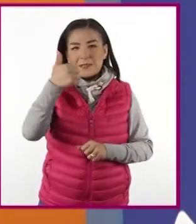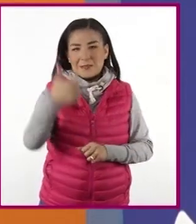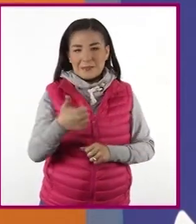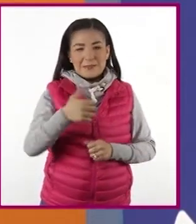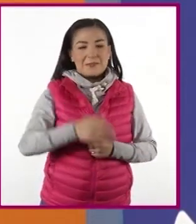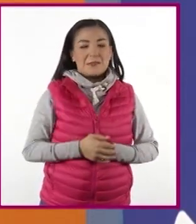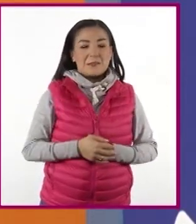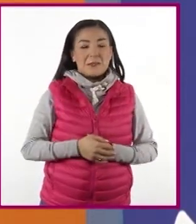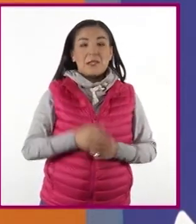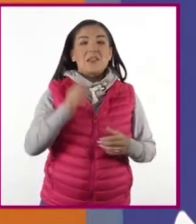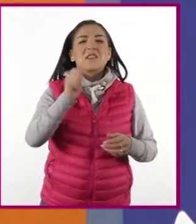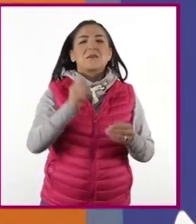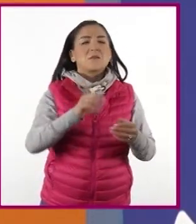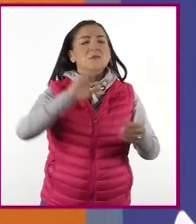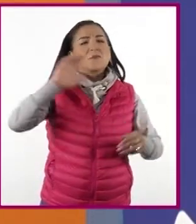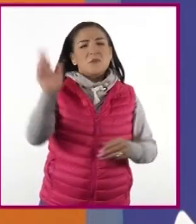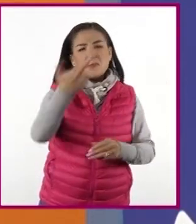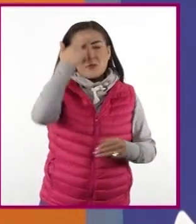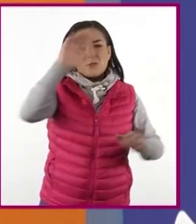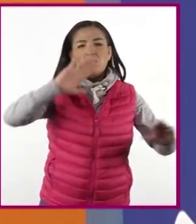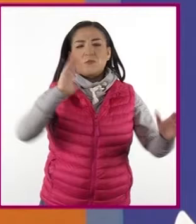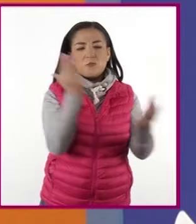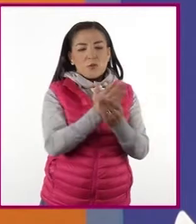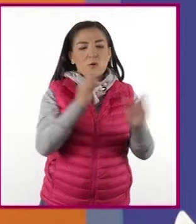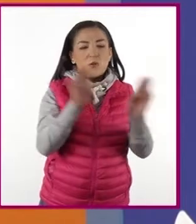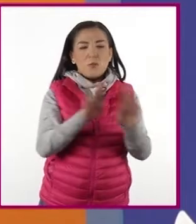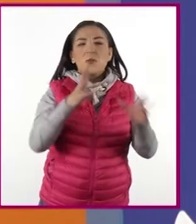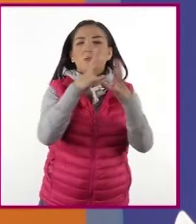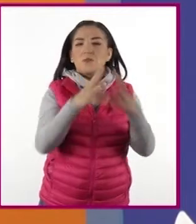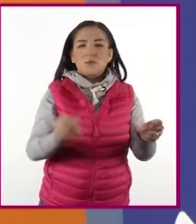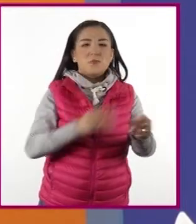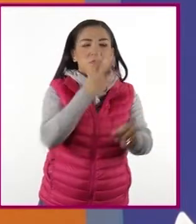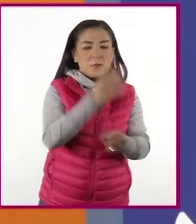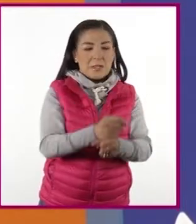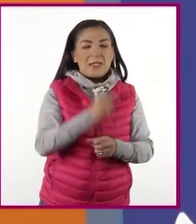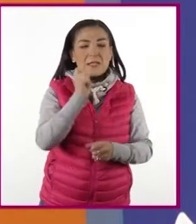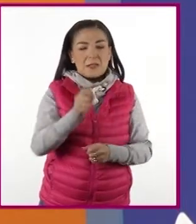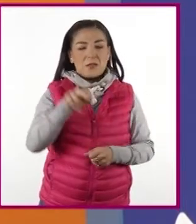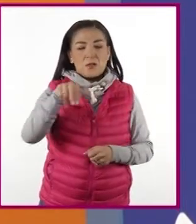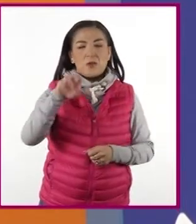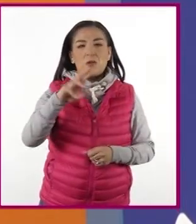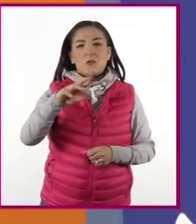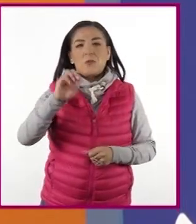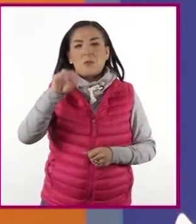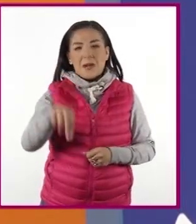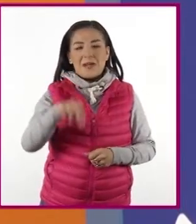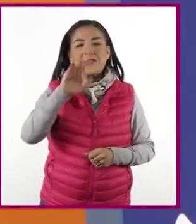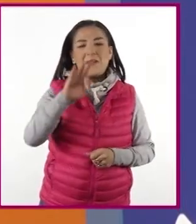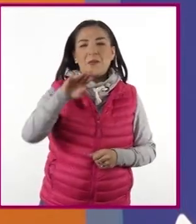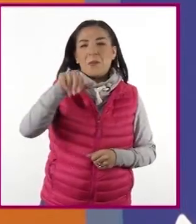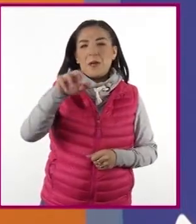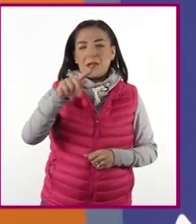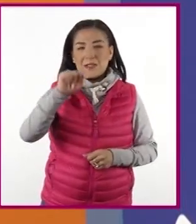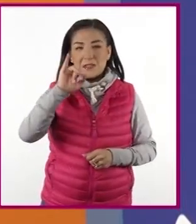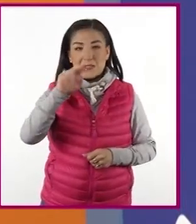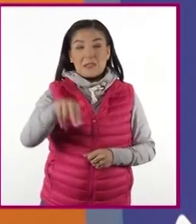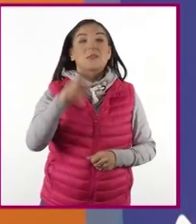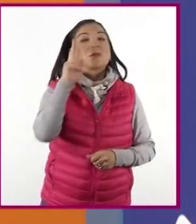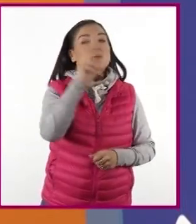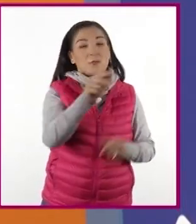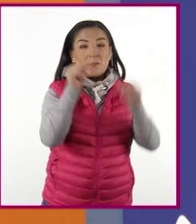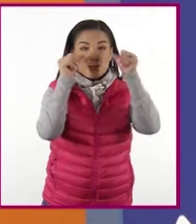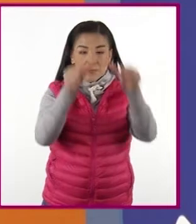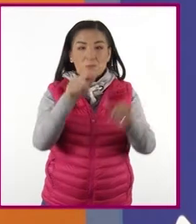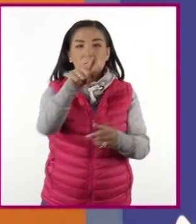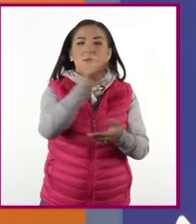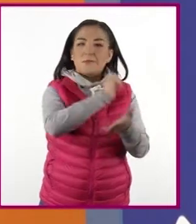1702-1766, antecedentes y soluciones presentadas por Norman F. Martin. Les sugiero poner mucha atención y